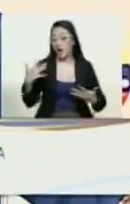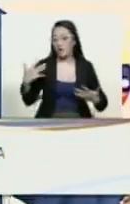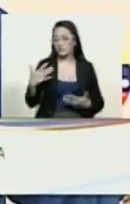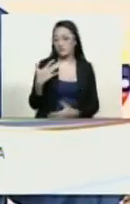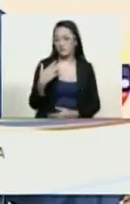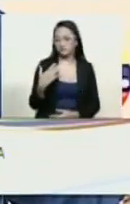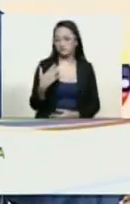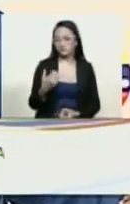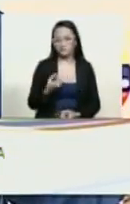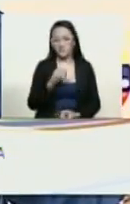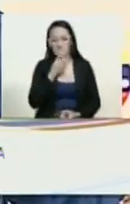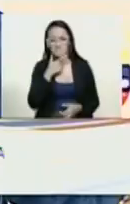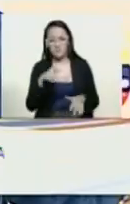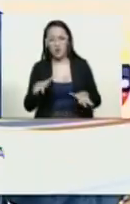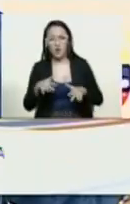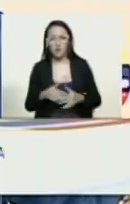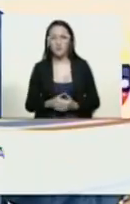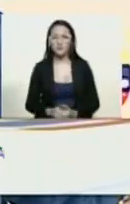haciendo.